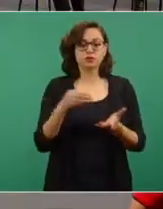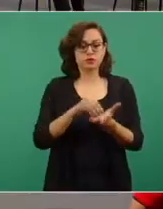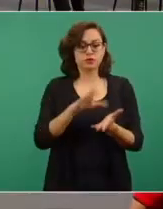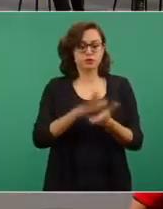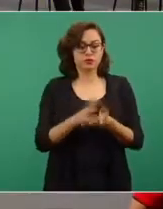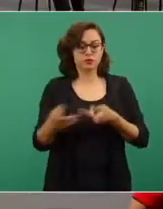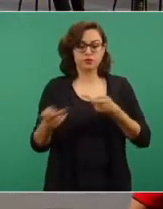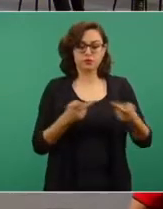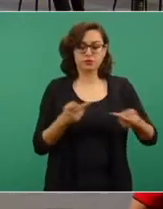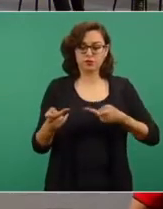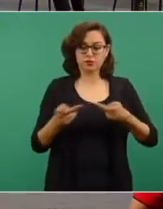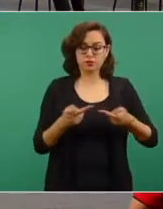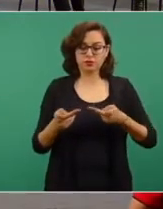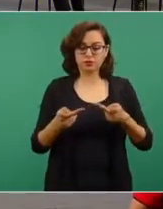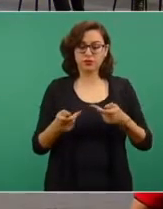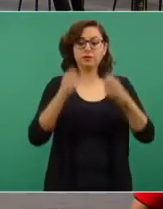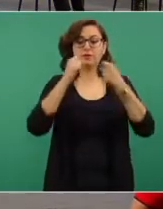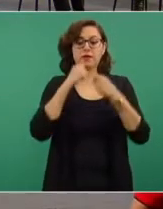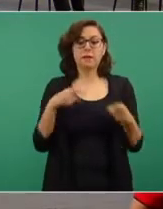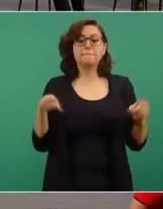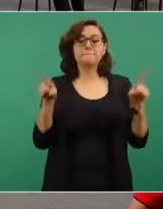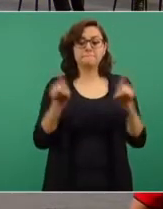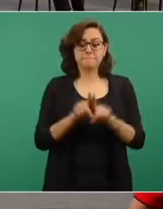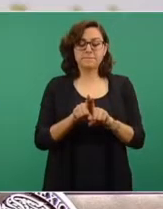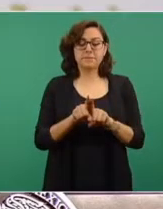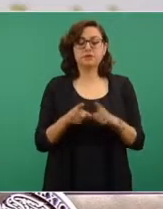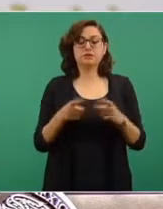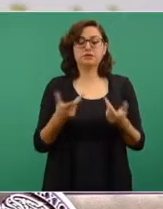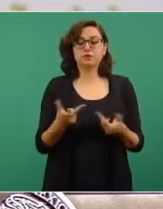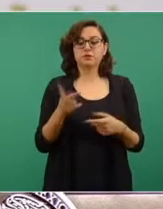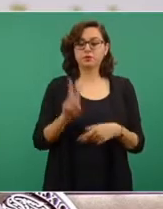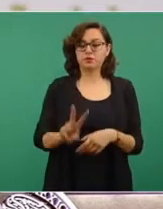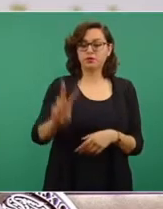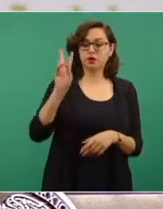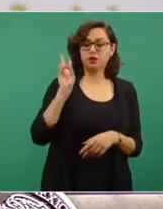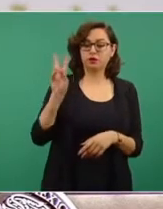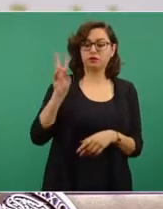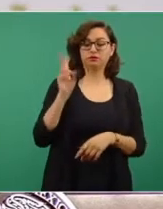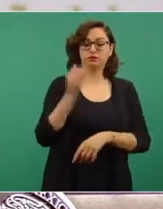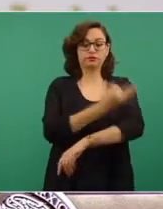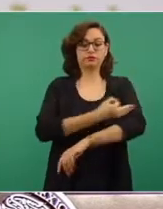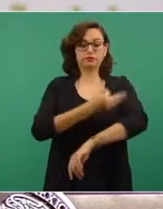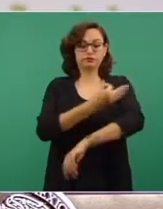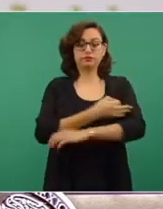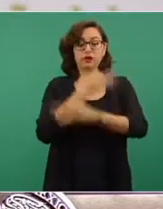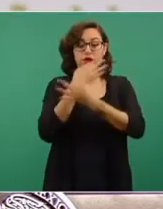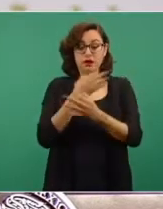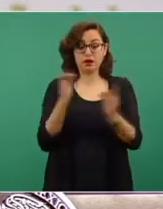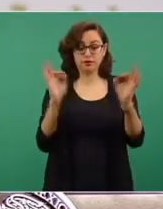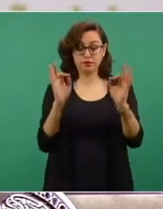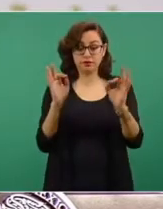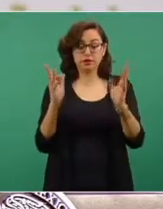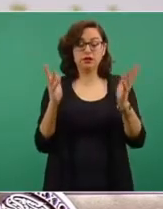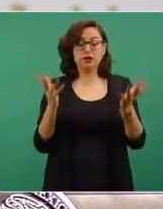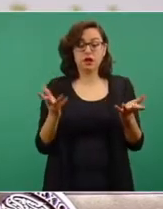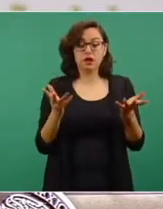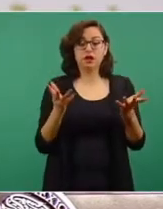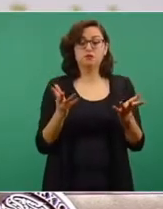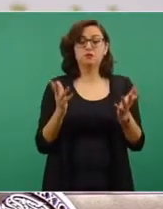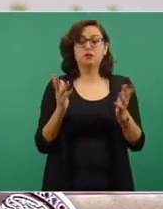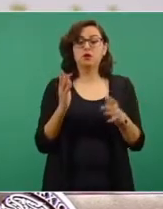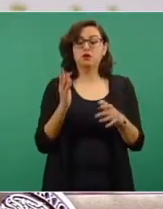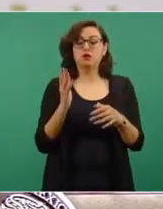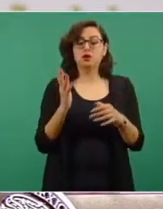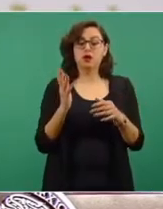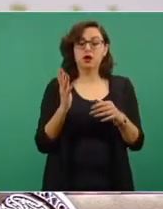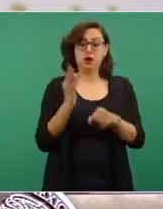el programa. Y también por eso señalábamos el viernes pasado por la tarde que cuando ya hemos llegado a